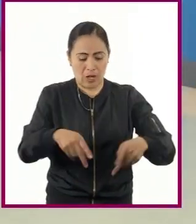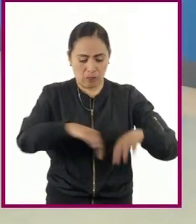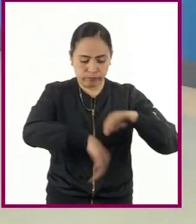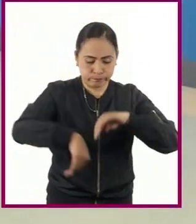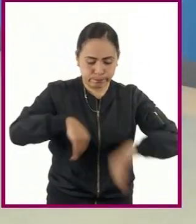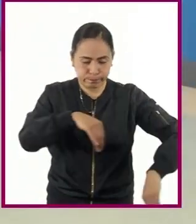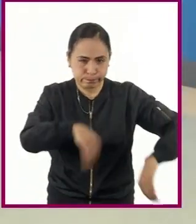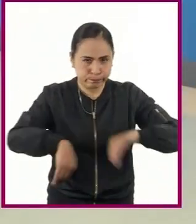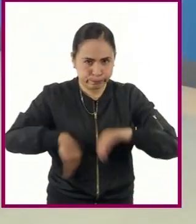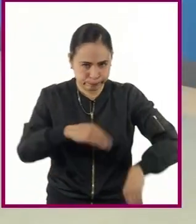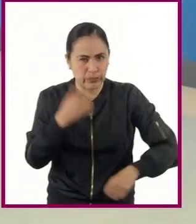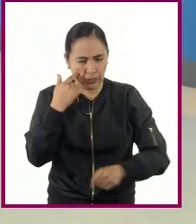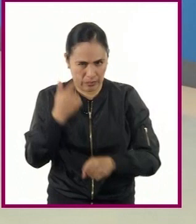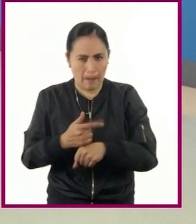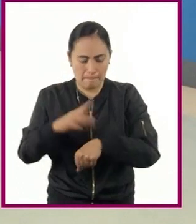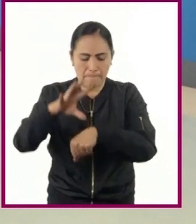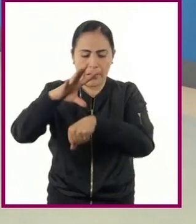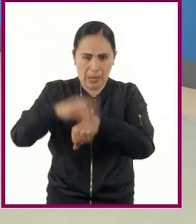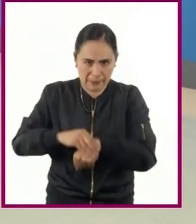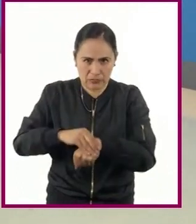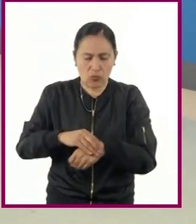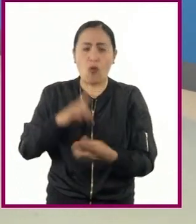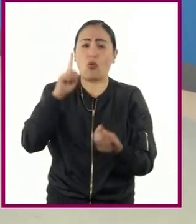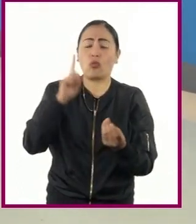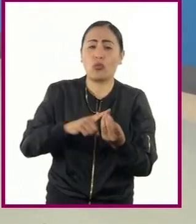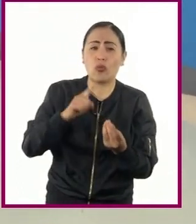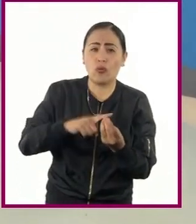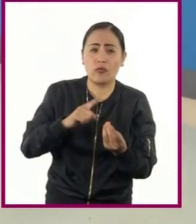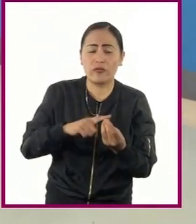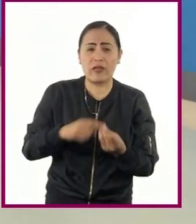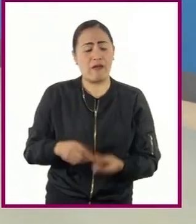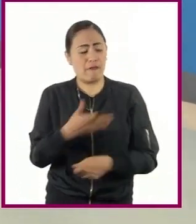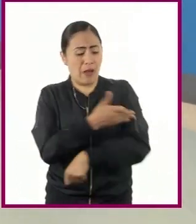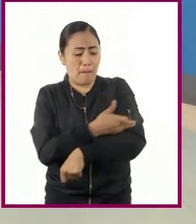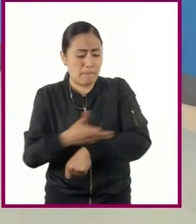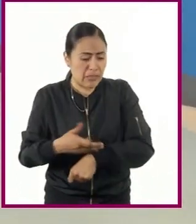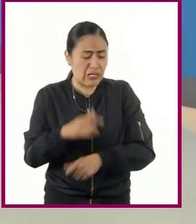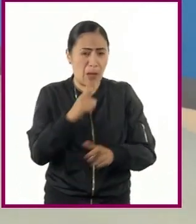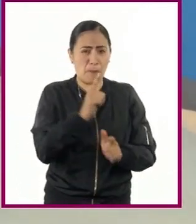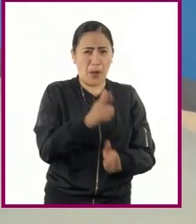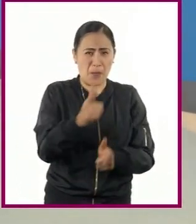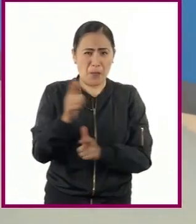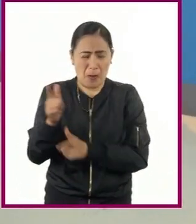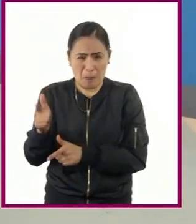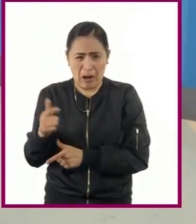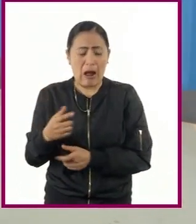para buscar dónde habían sido enterrados nuestros familiares fusilados.